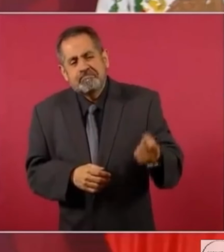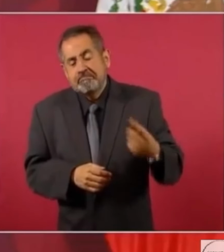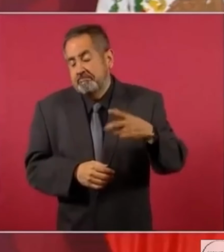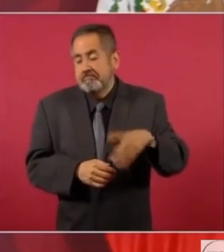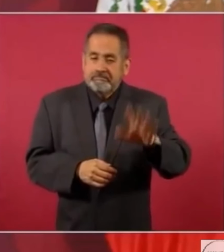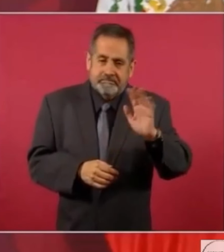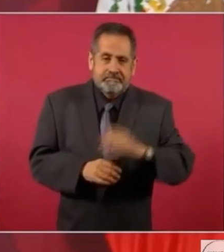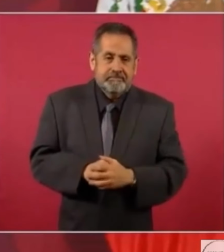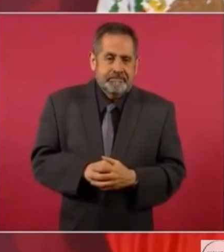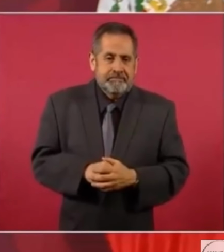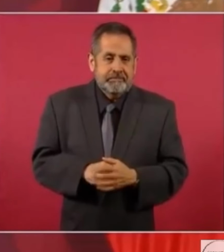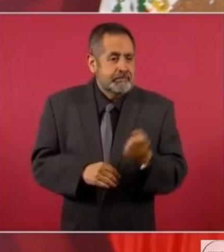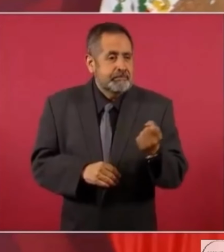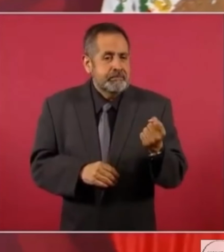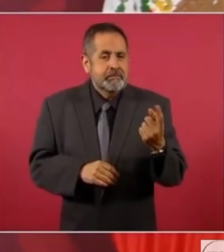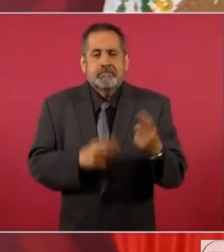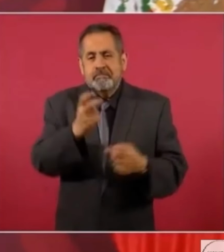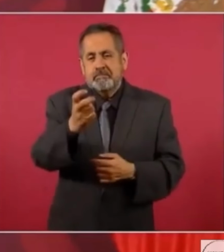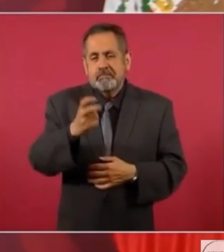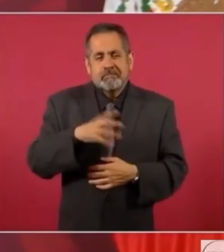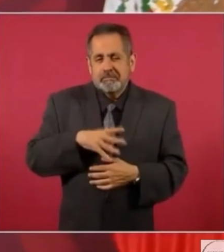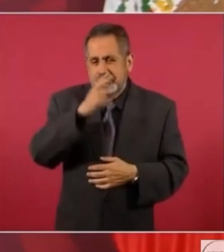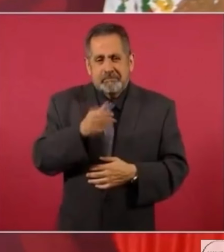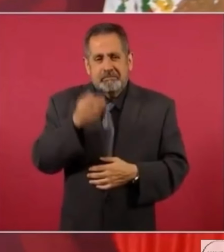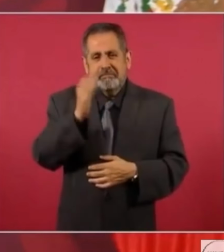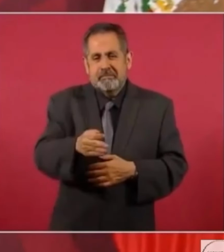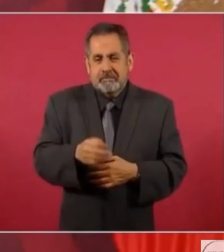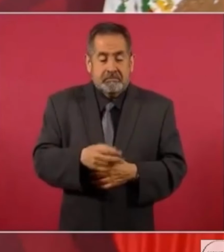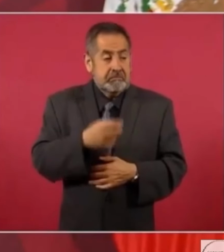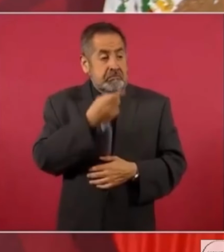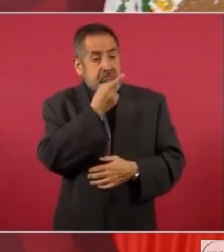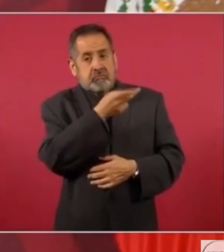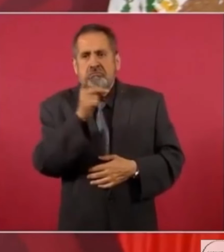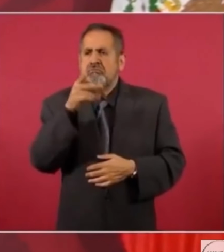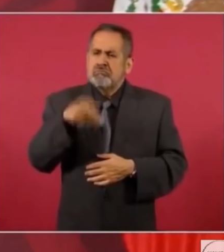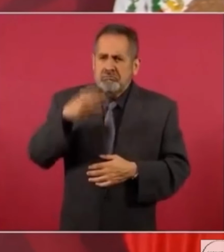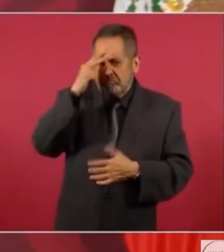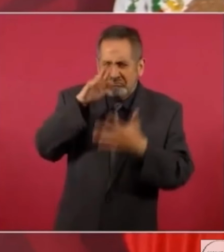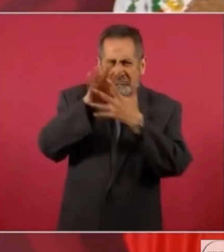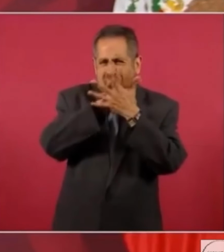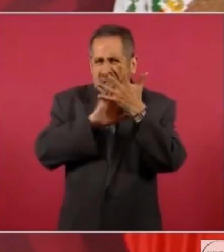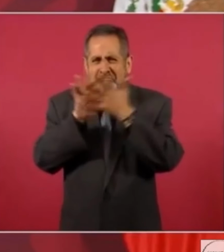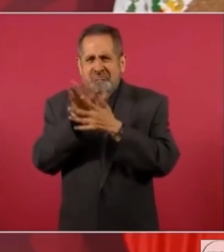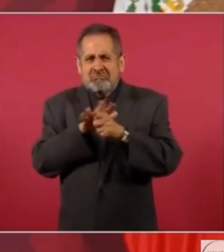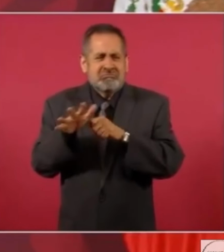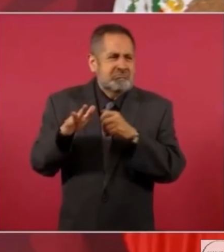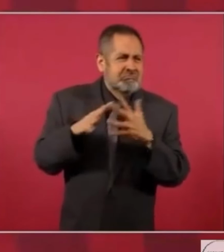Por eso ni siquiera acepto lo de la polarización, no,